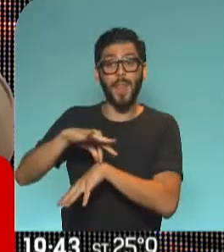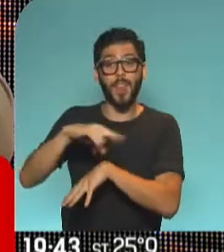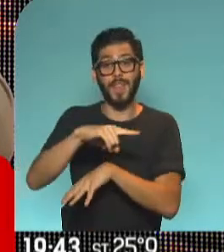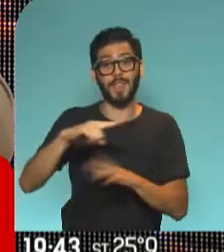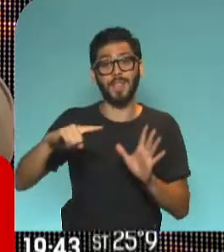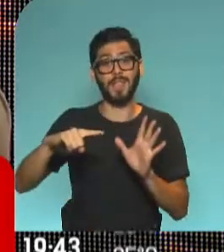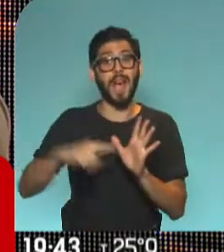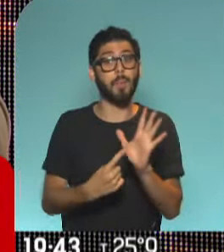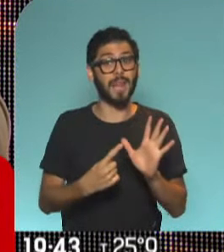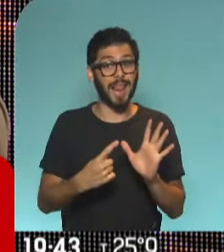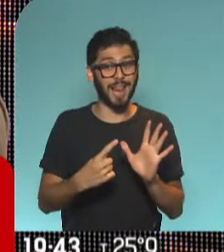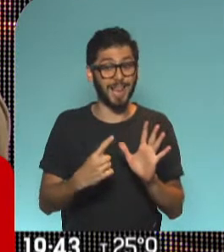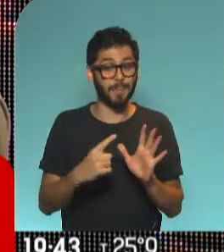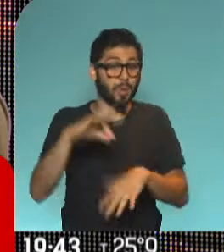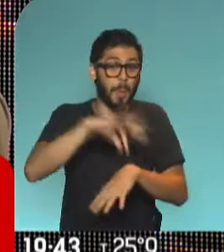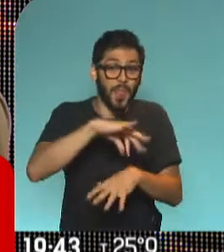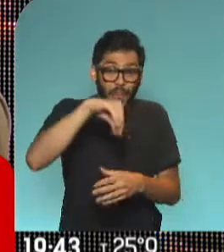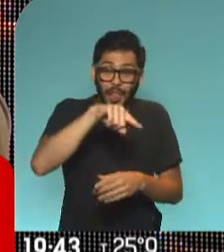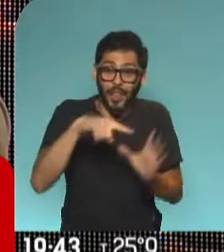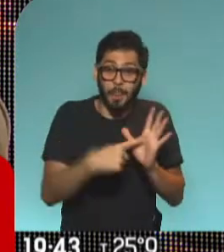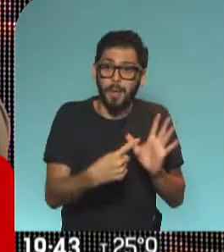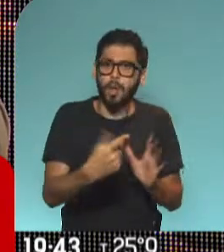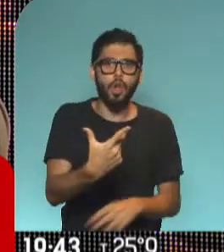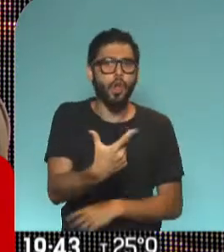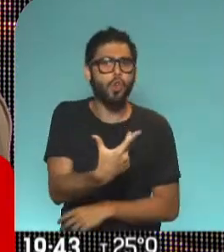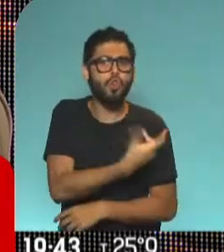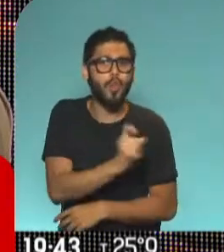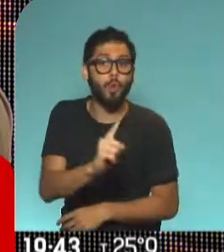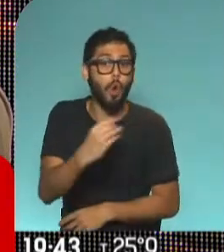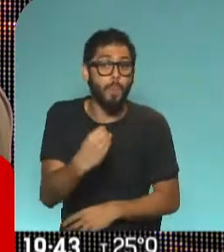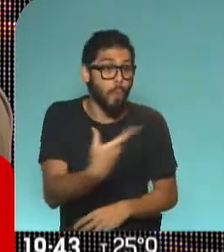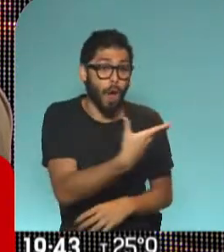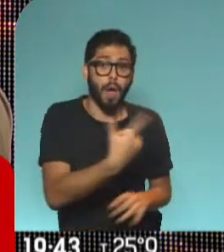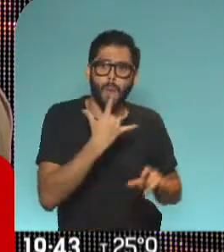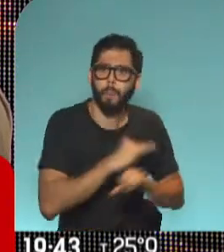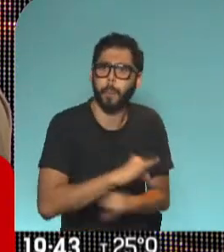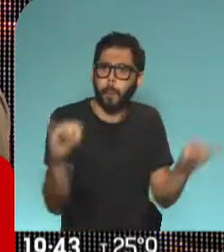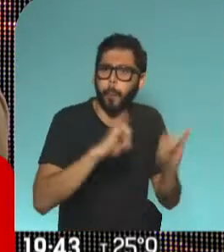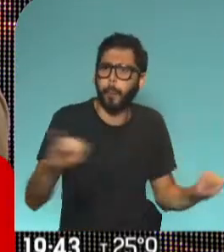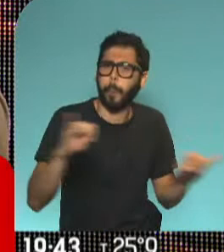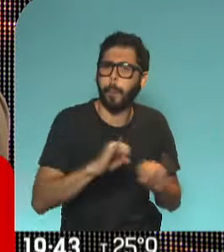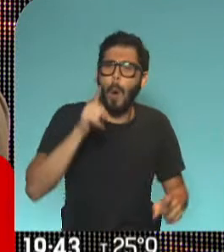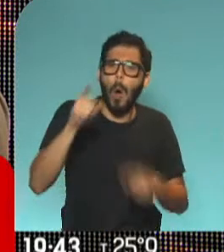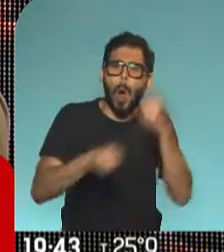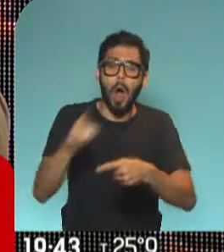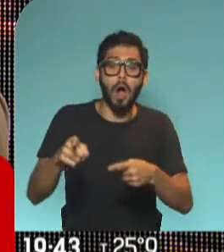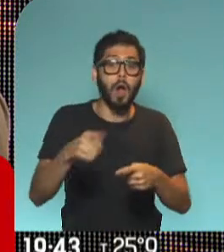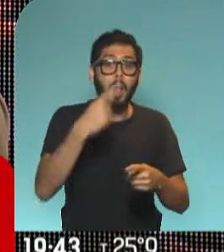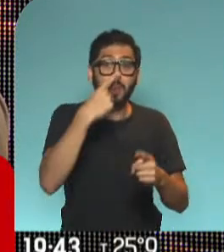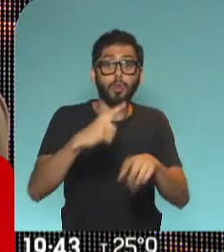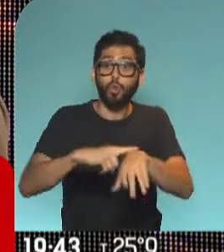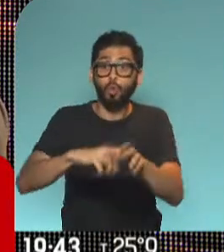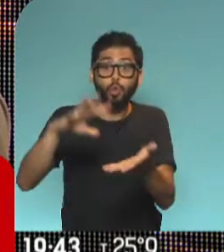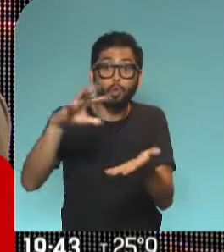la Autónoma, que no se vacunó producto de la campaña nociva. Sí. Y bueno, cuando le tocó después el turno, cuando